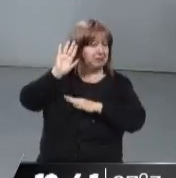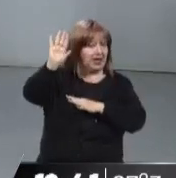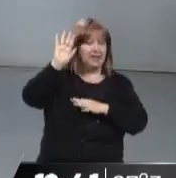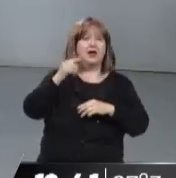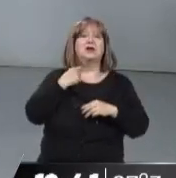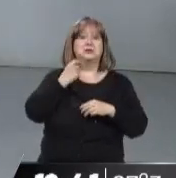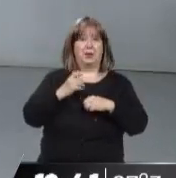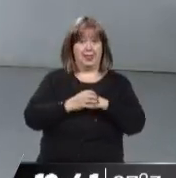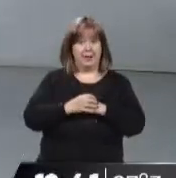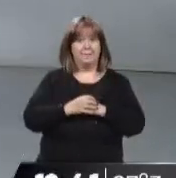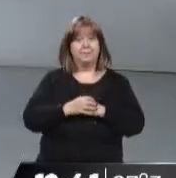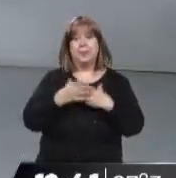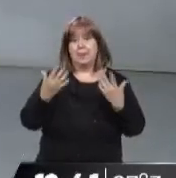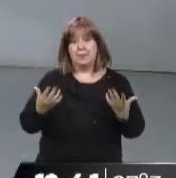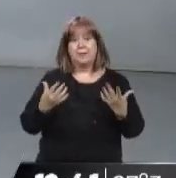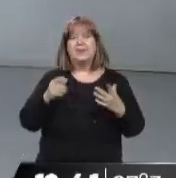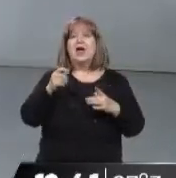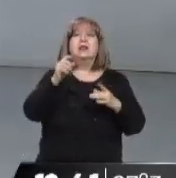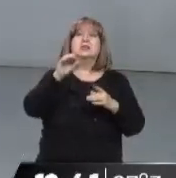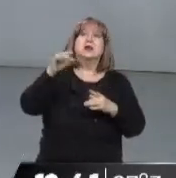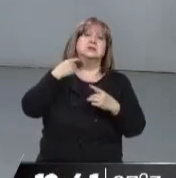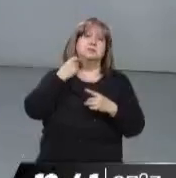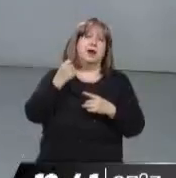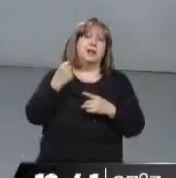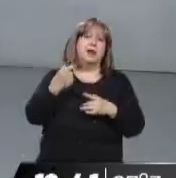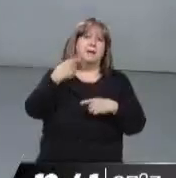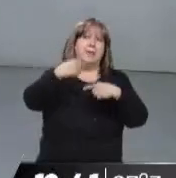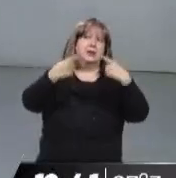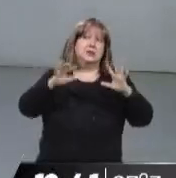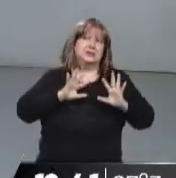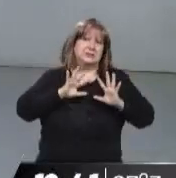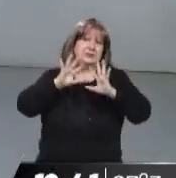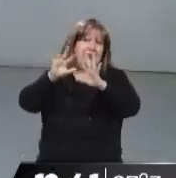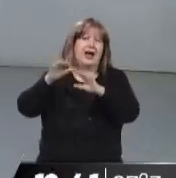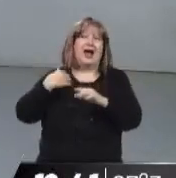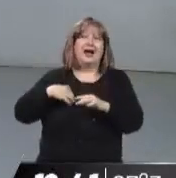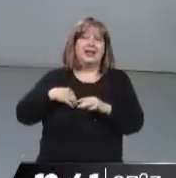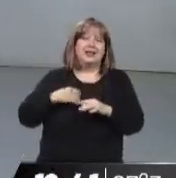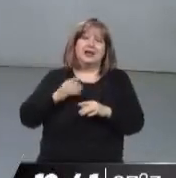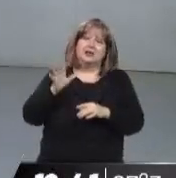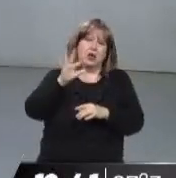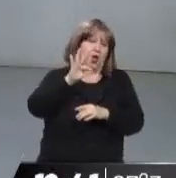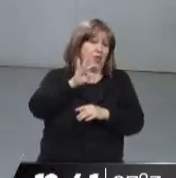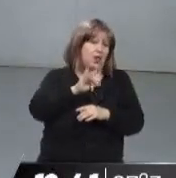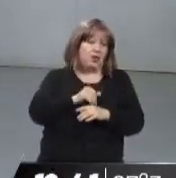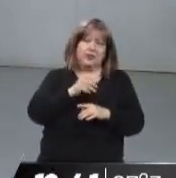875 venezolanos también migraron. Bueno, allí está. Este es el lugar y la cantidad de argentinos que a diario